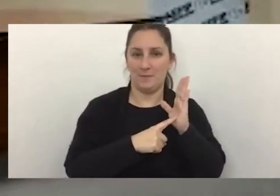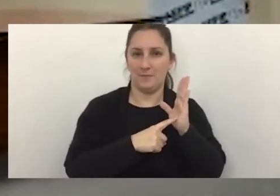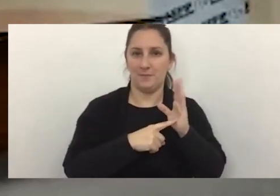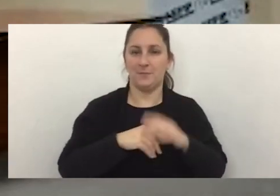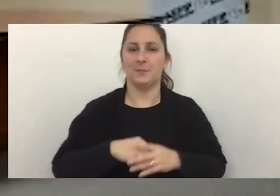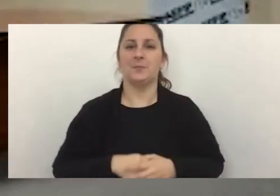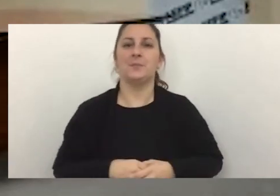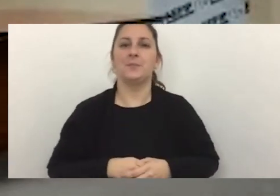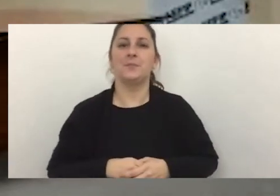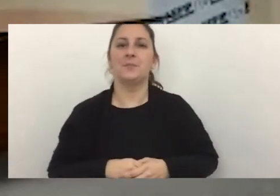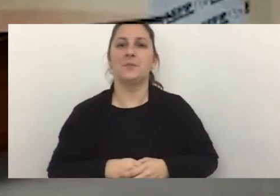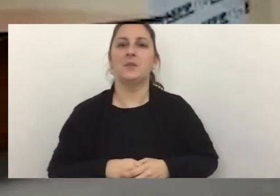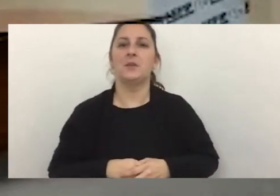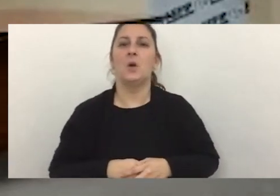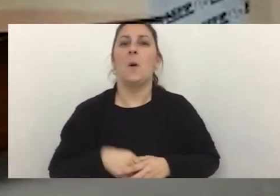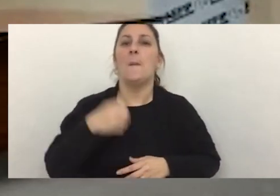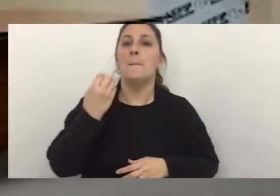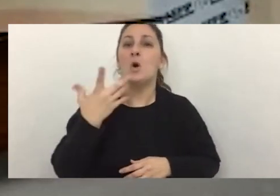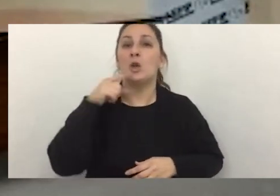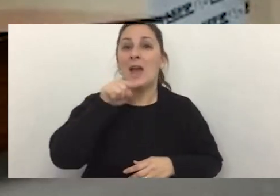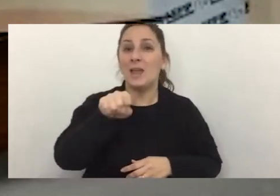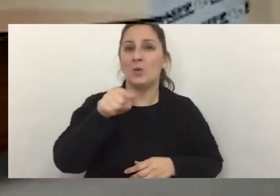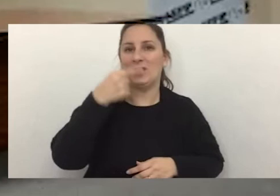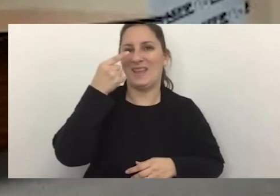porque ahí hay un interés general en juego.